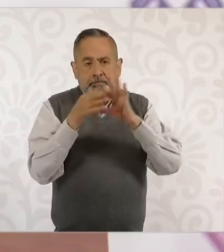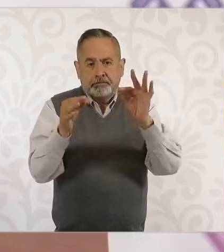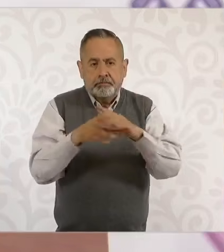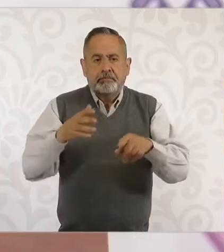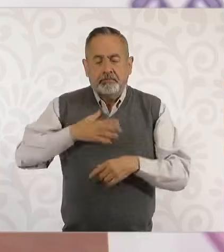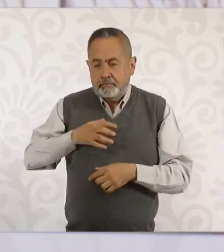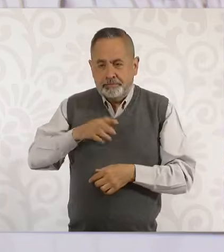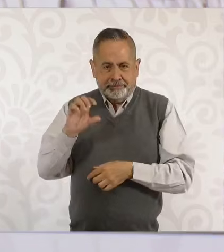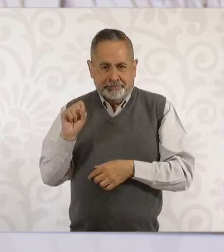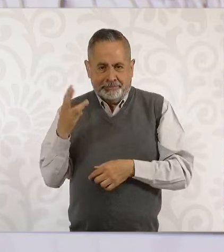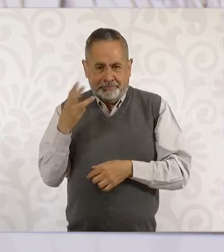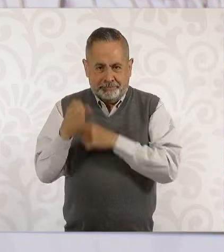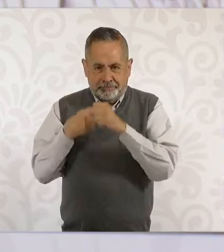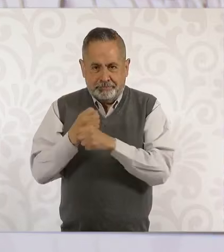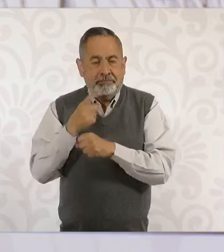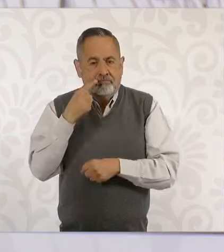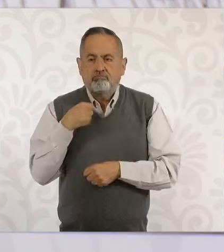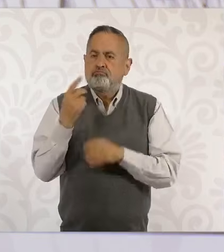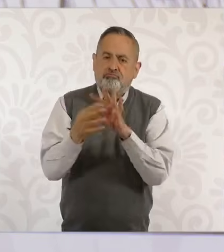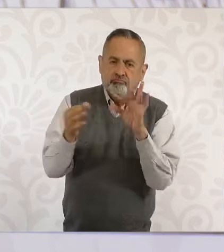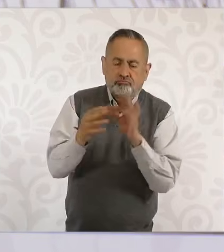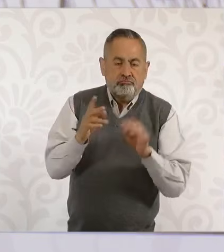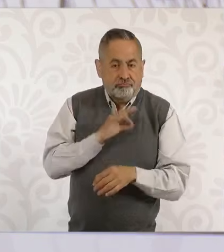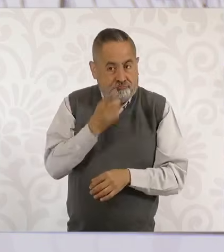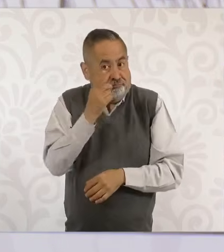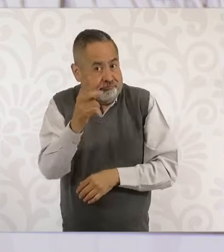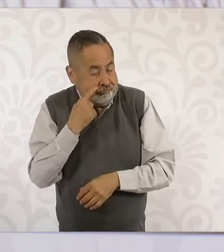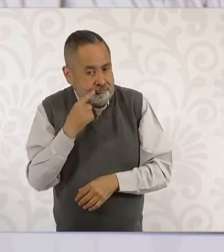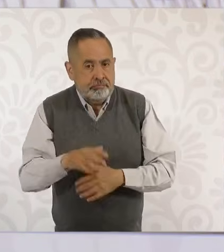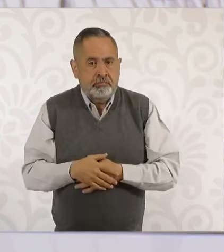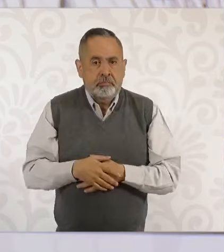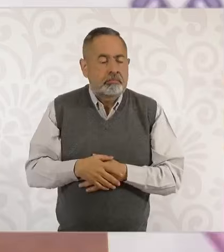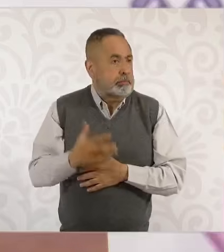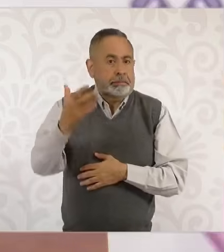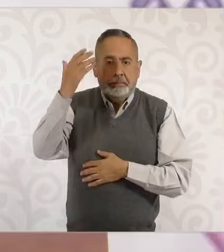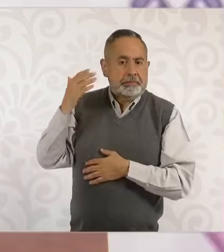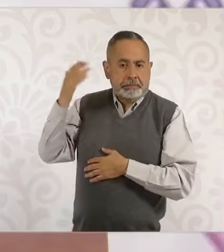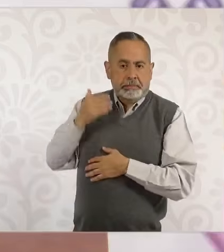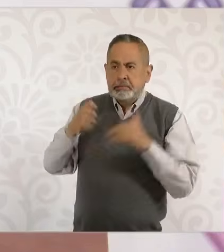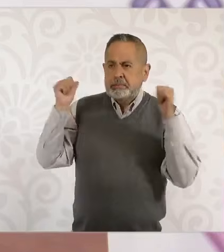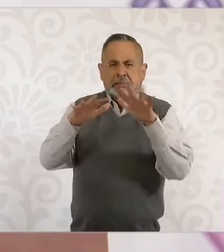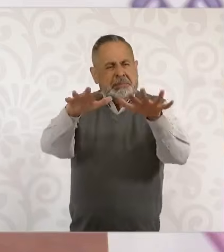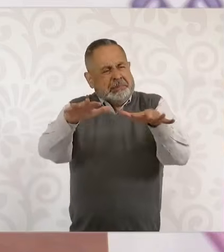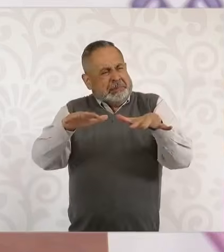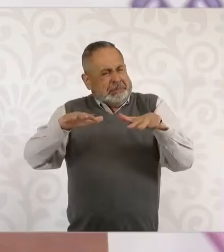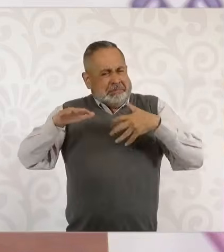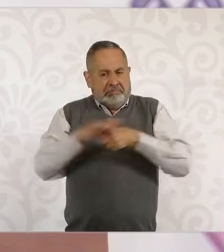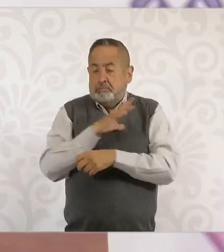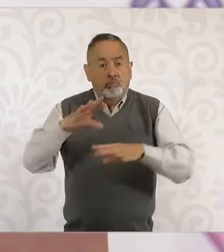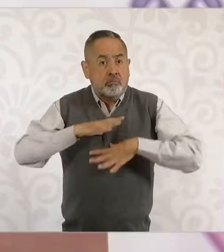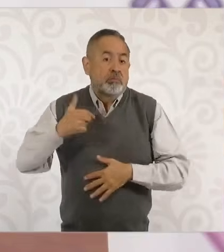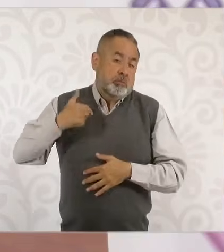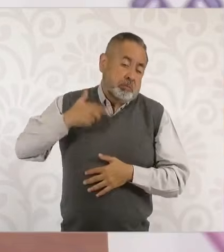tengo 63 años y puedo platicar esto. No había antes conciertos masivos cuando nosotros